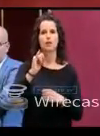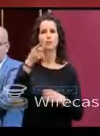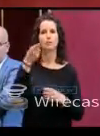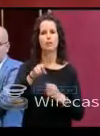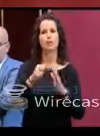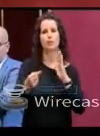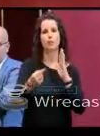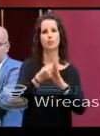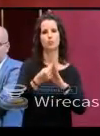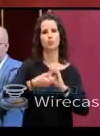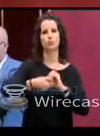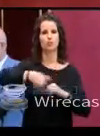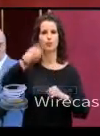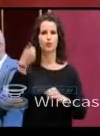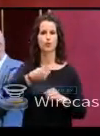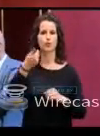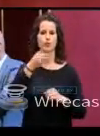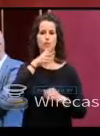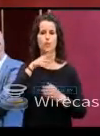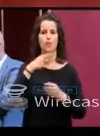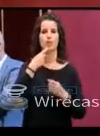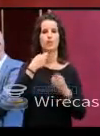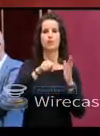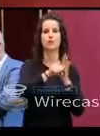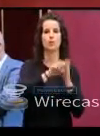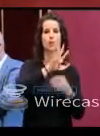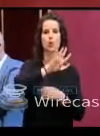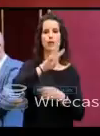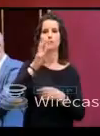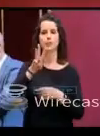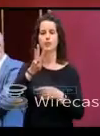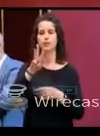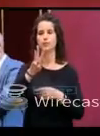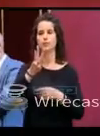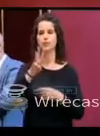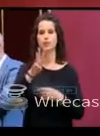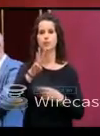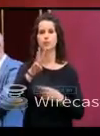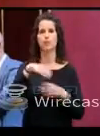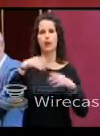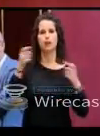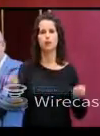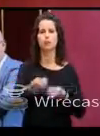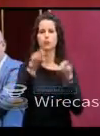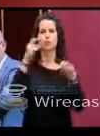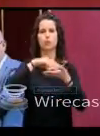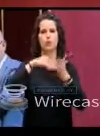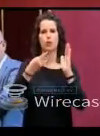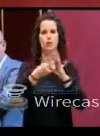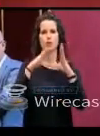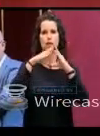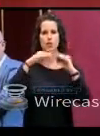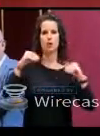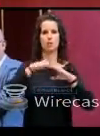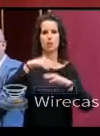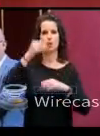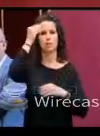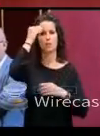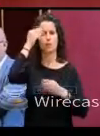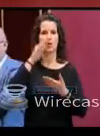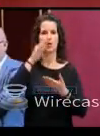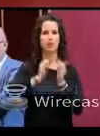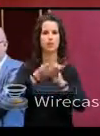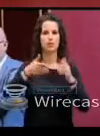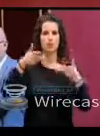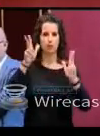punto fundamental en base al artículo 43 que se promulgue el Plan Andaluz de la Memoria Democrática y